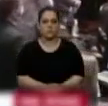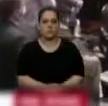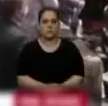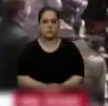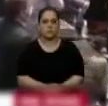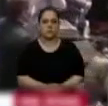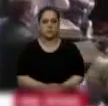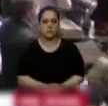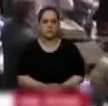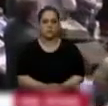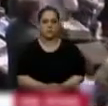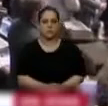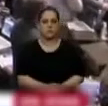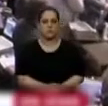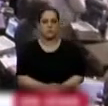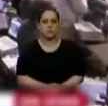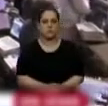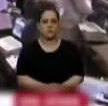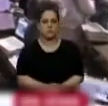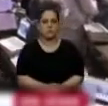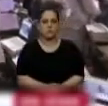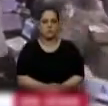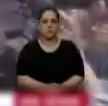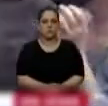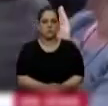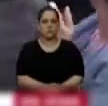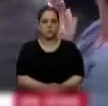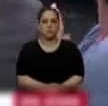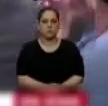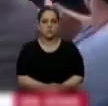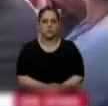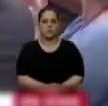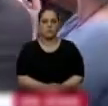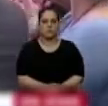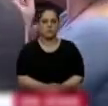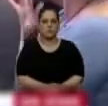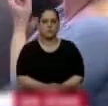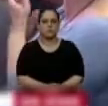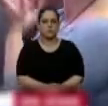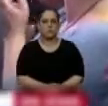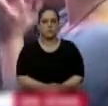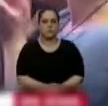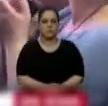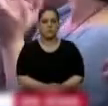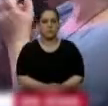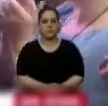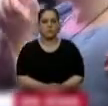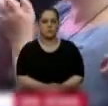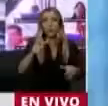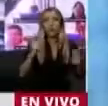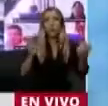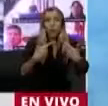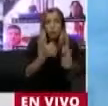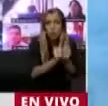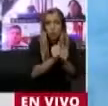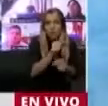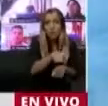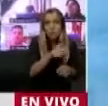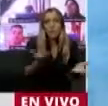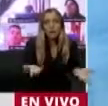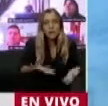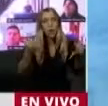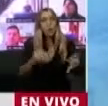toda la parafernalia que se necesita para atender a los enfermos ciertos de oro y ahora web tenemos por delante